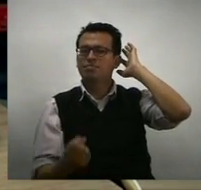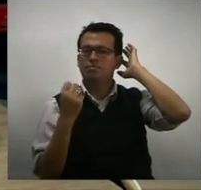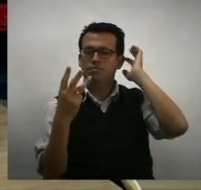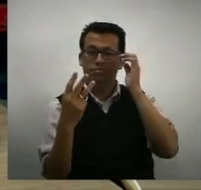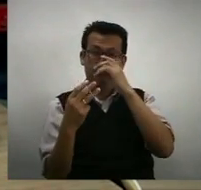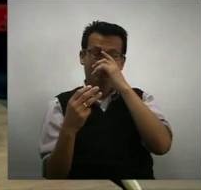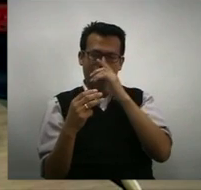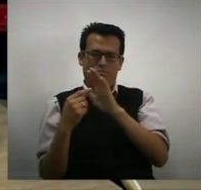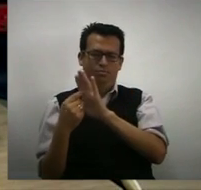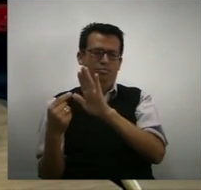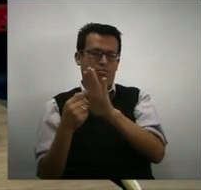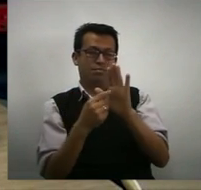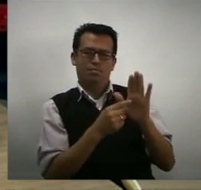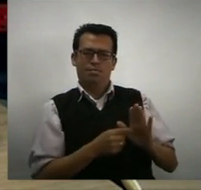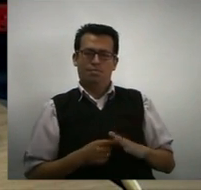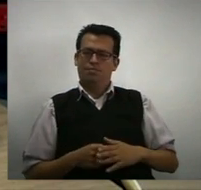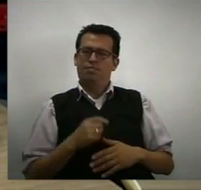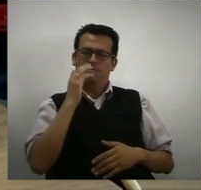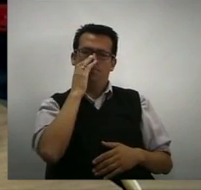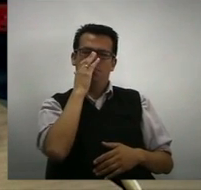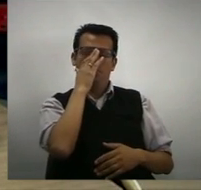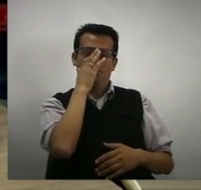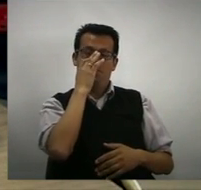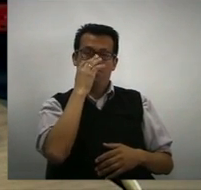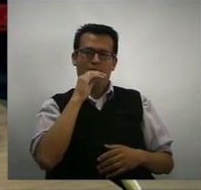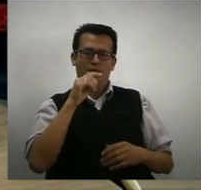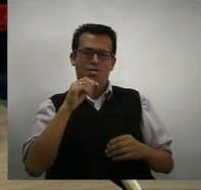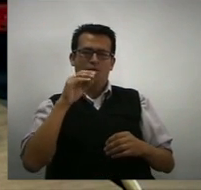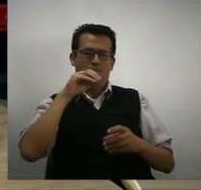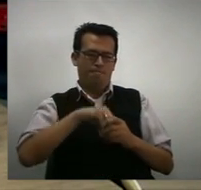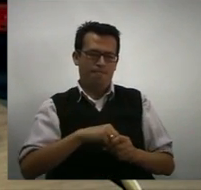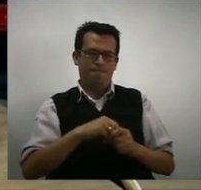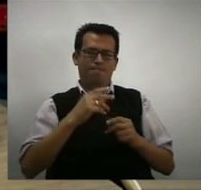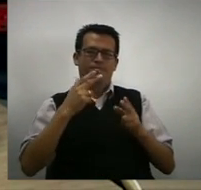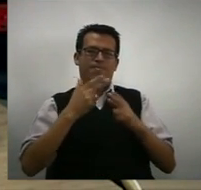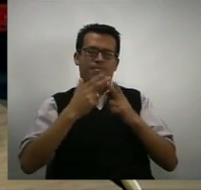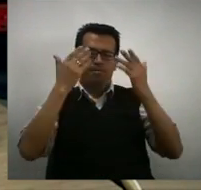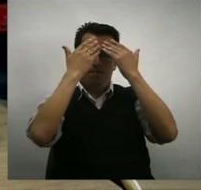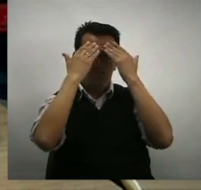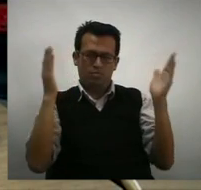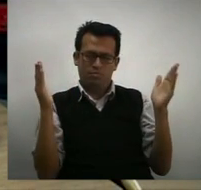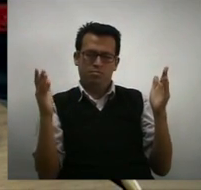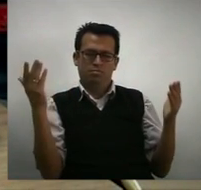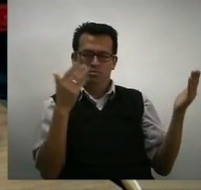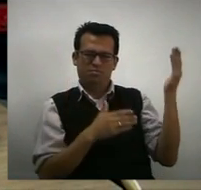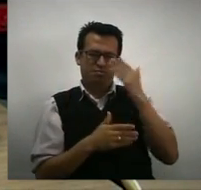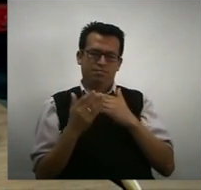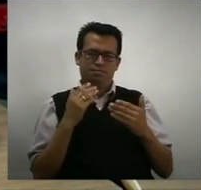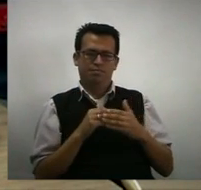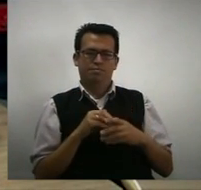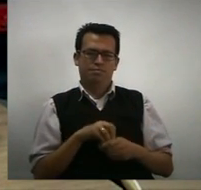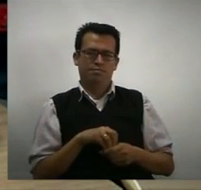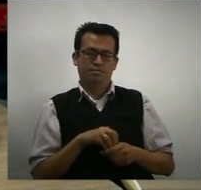soportes concretos se instituyen así como triedro filogenético, ilustración, democracia y ciencia utilizan